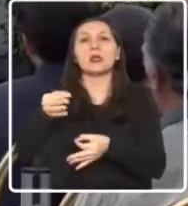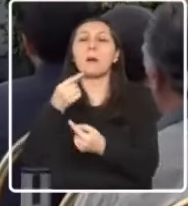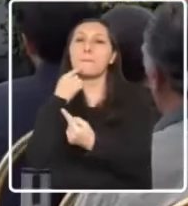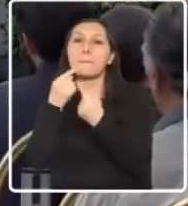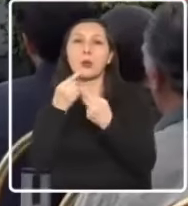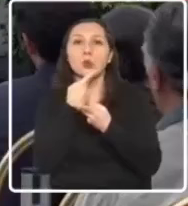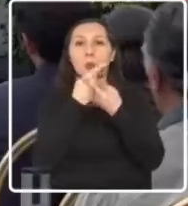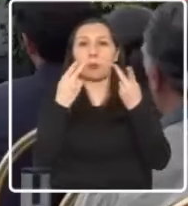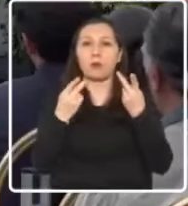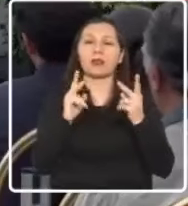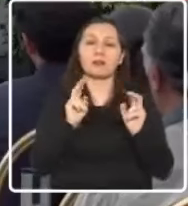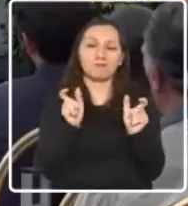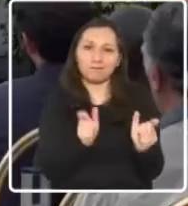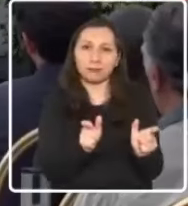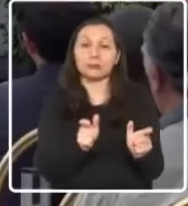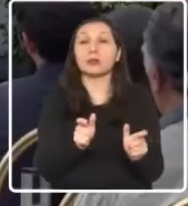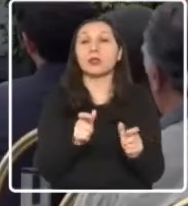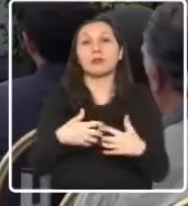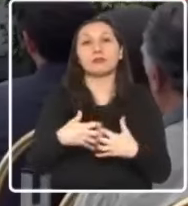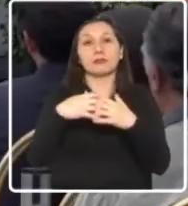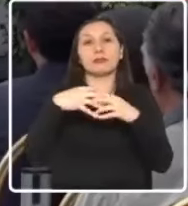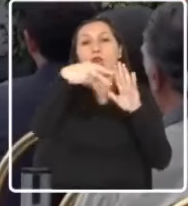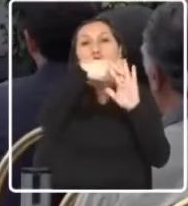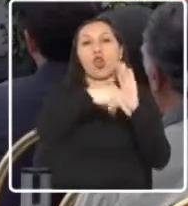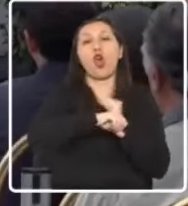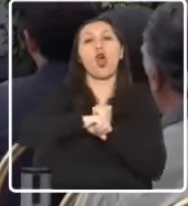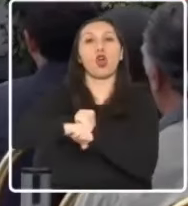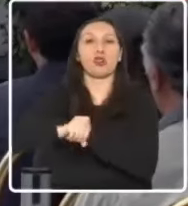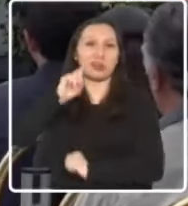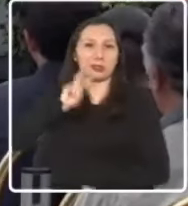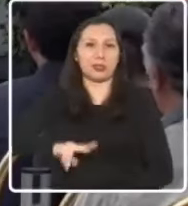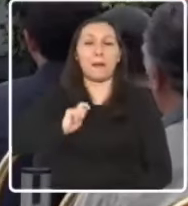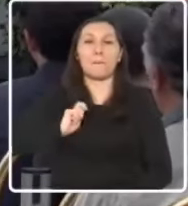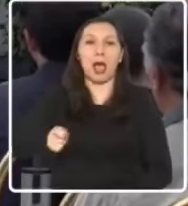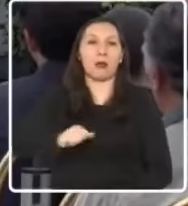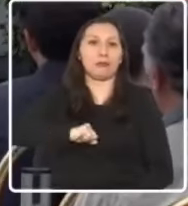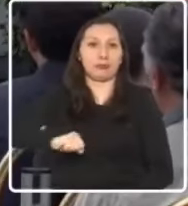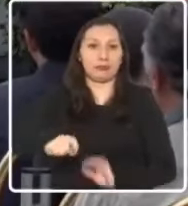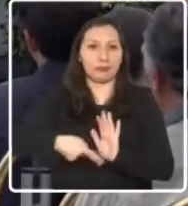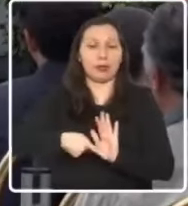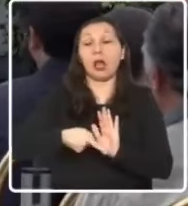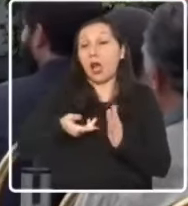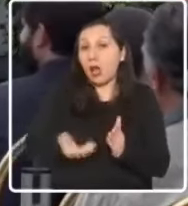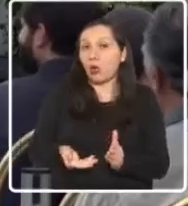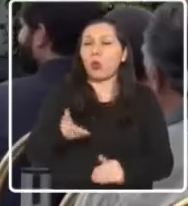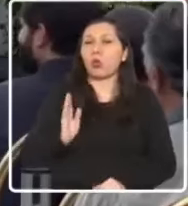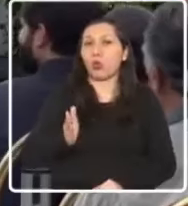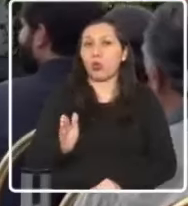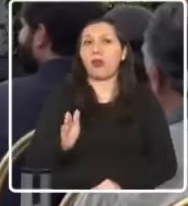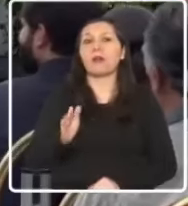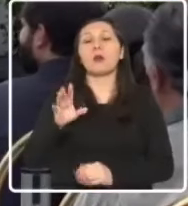pública. El fortalecimiento de la norma anti-elusión, donde si bien se mantiene la